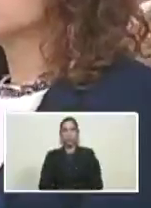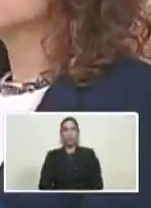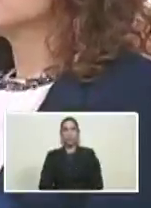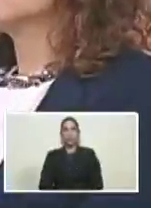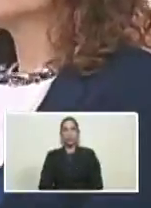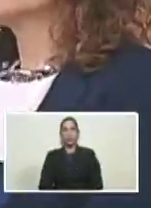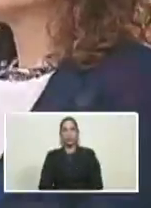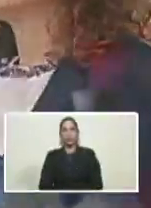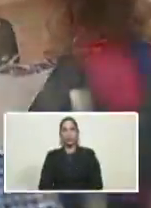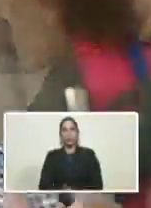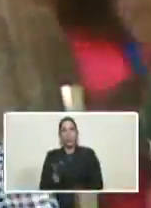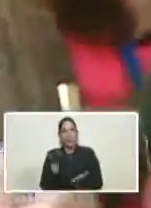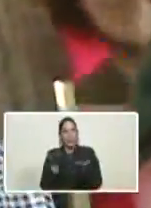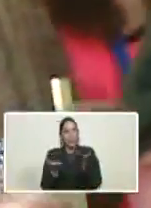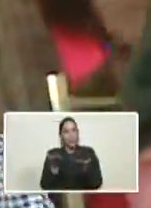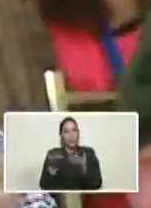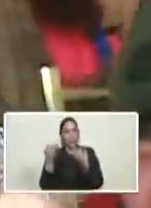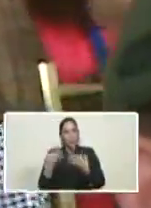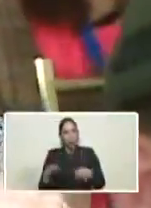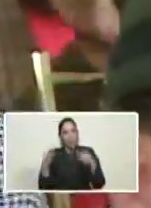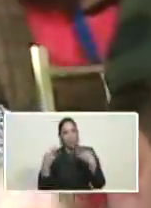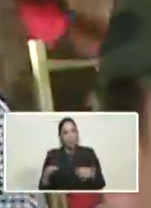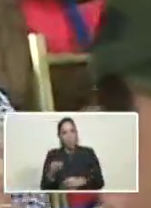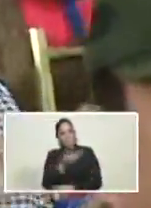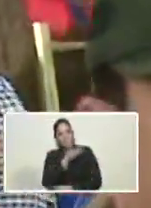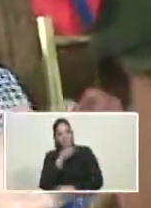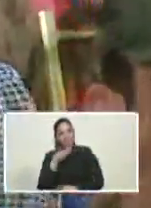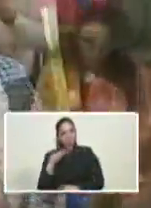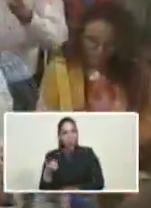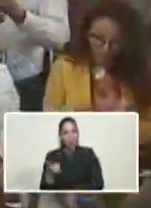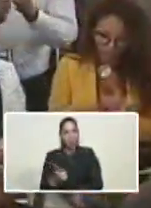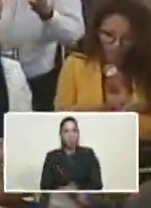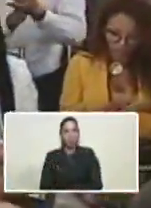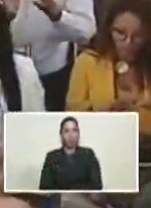ir estabilizando, normalizando, mejorando.